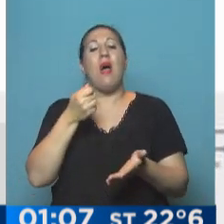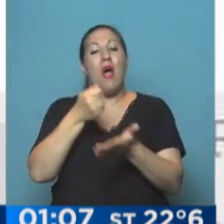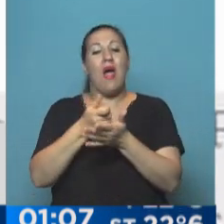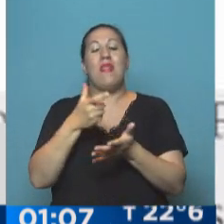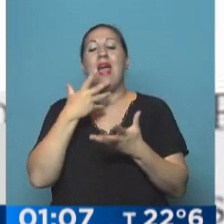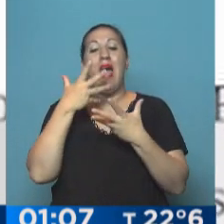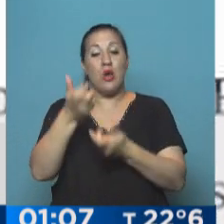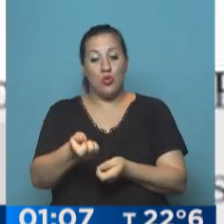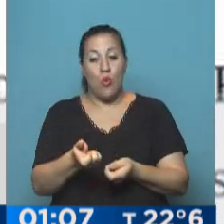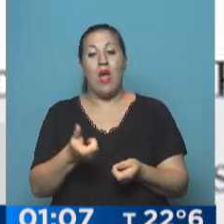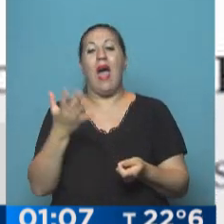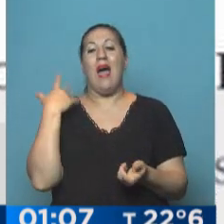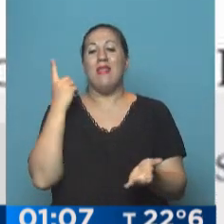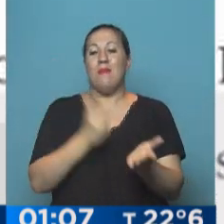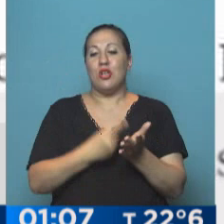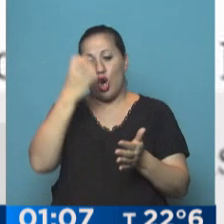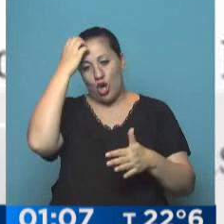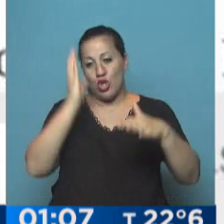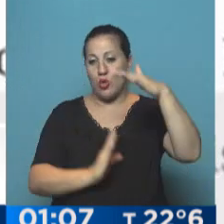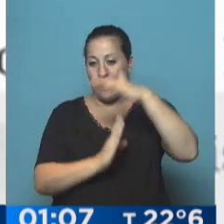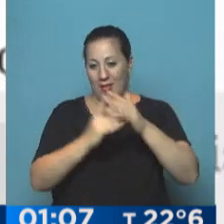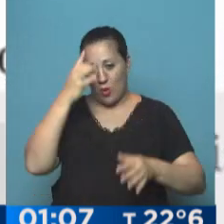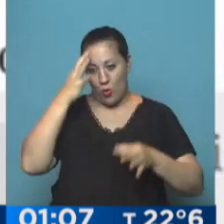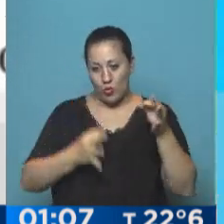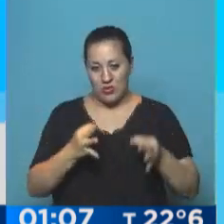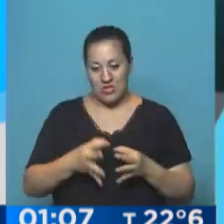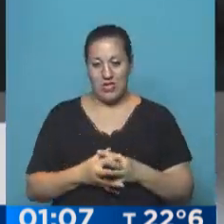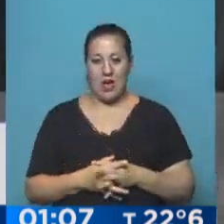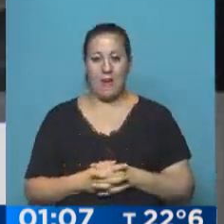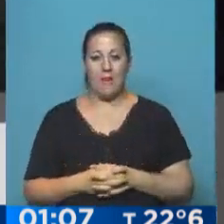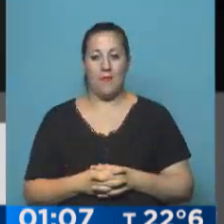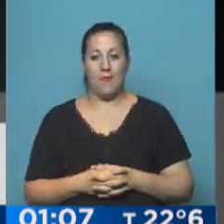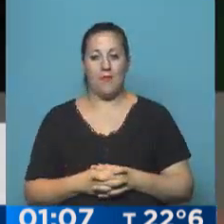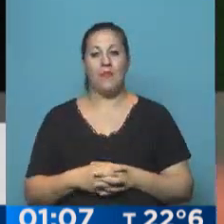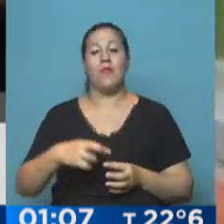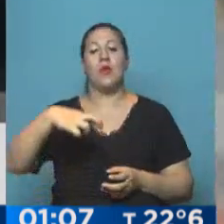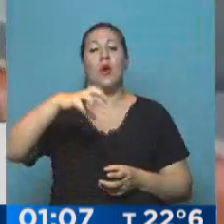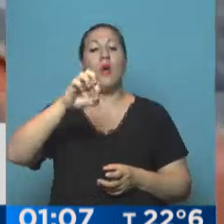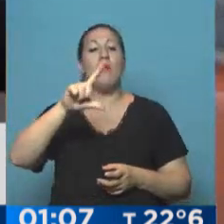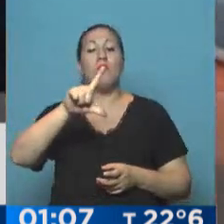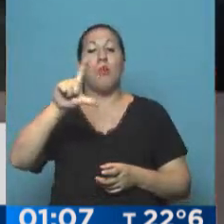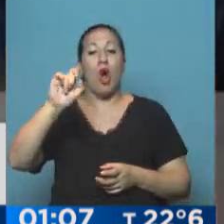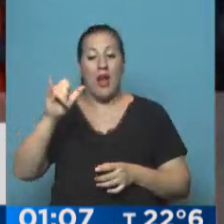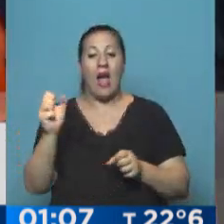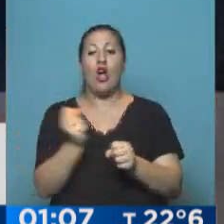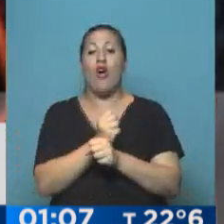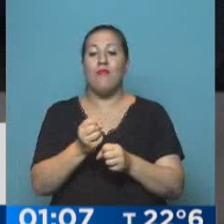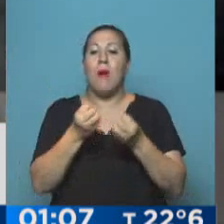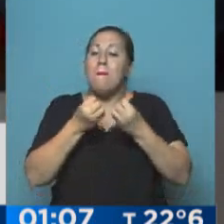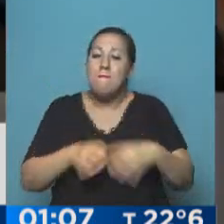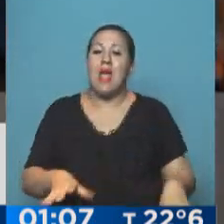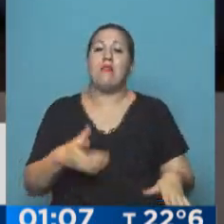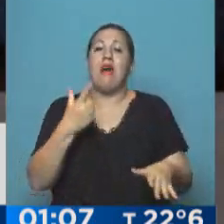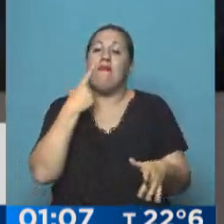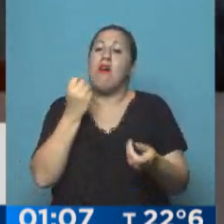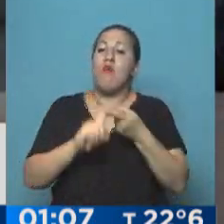coparticipación, luego del fallo de la Corte Suprema de Justicia. Polak confirmó el inicio de negociaciones.